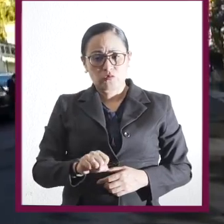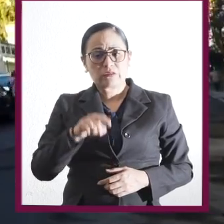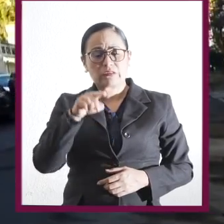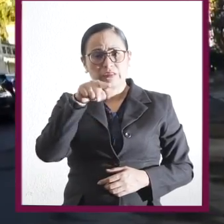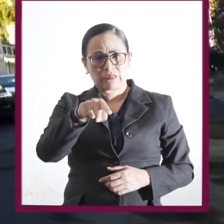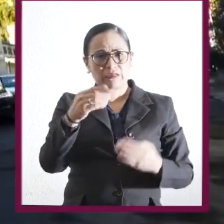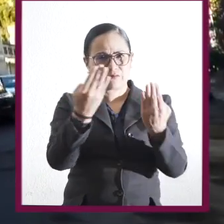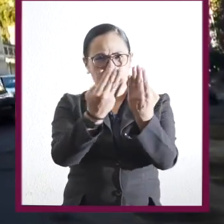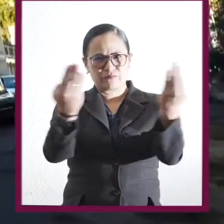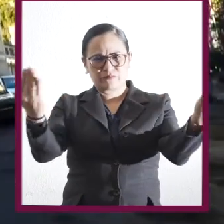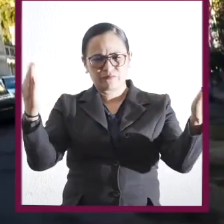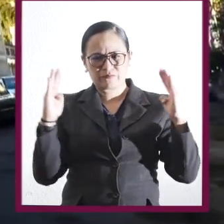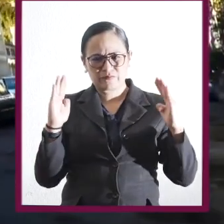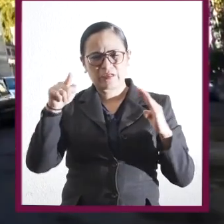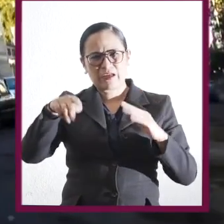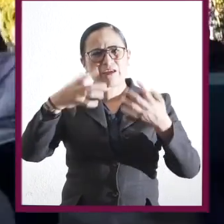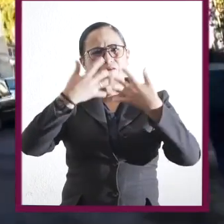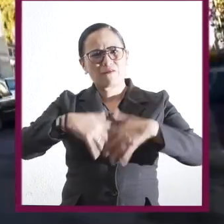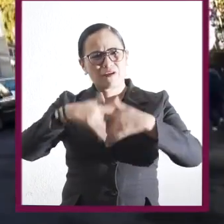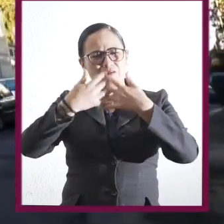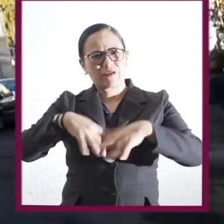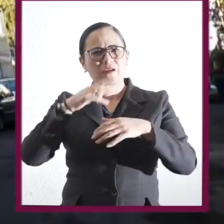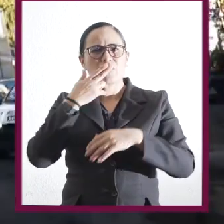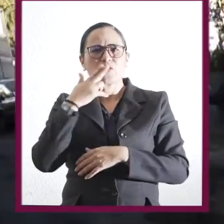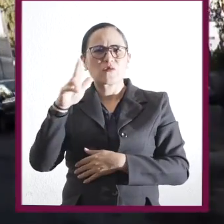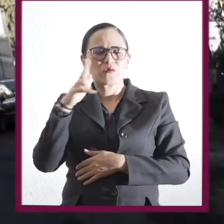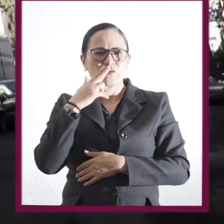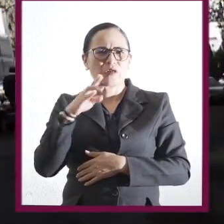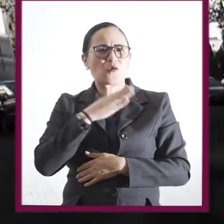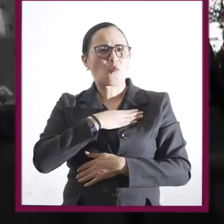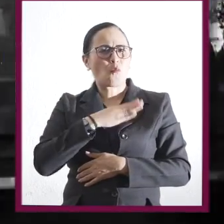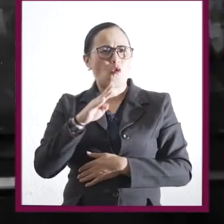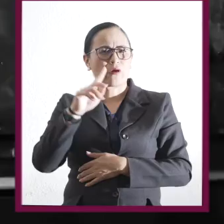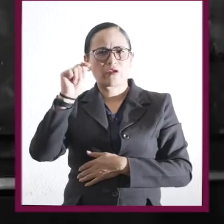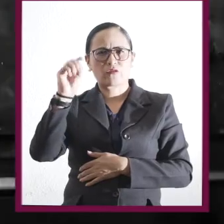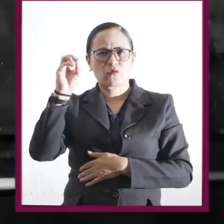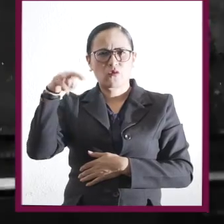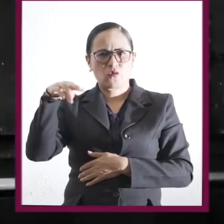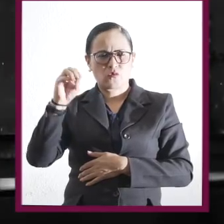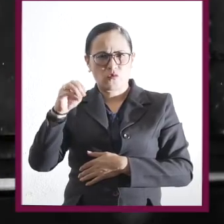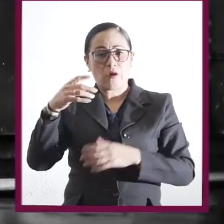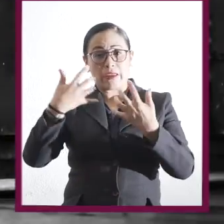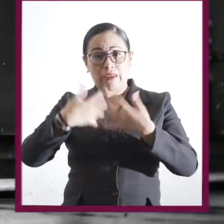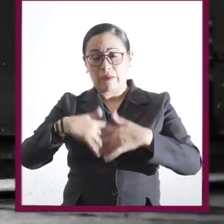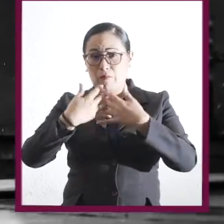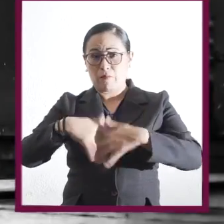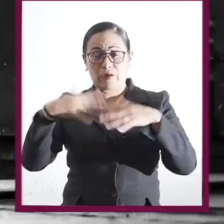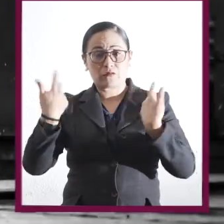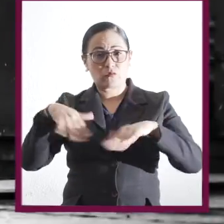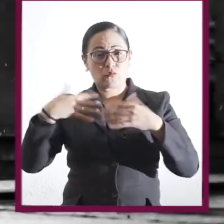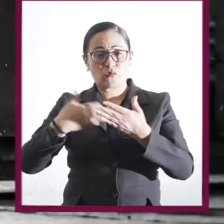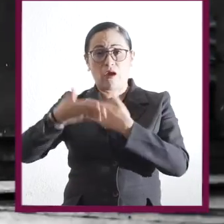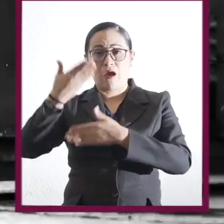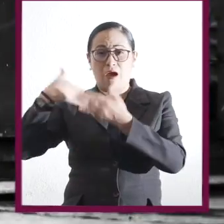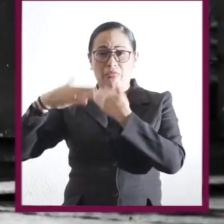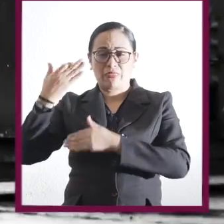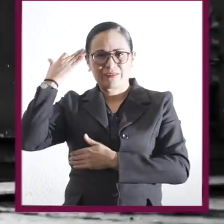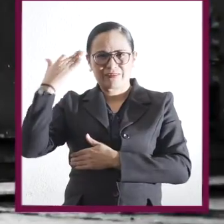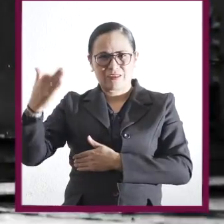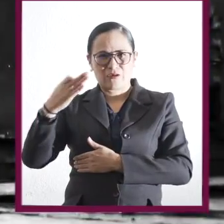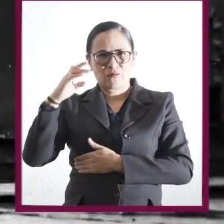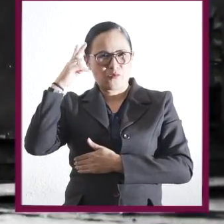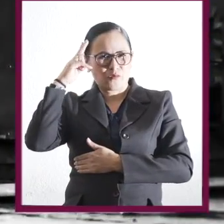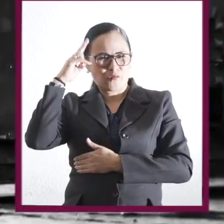Del lado sur, esta fachada pertenecía a la fábrica de cigarros El Buen Tono, una de las empresas más prestigiadas